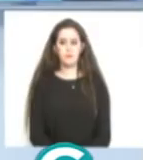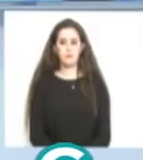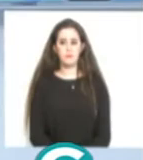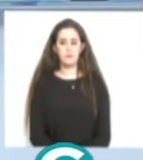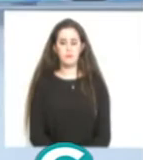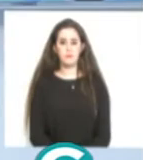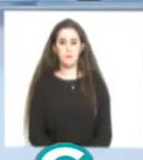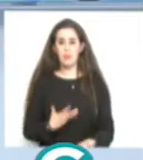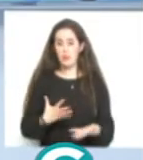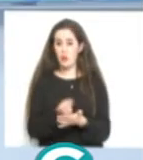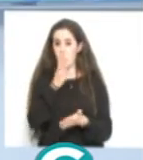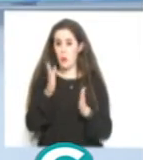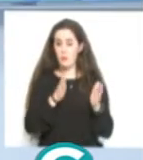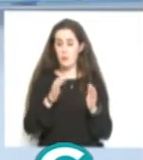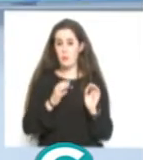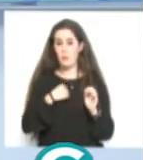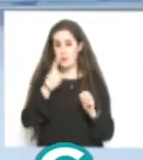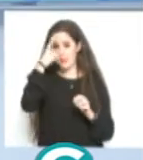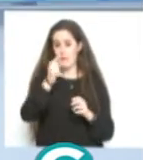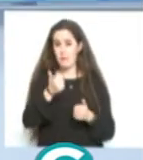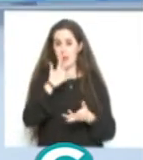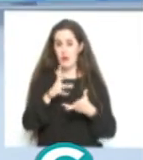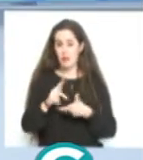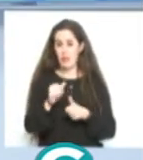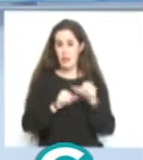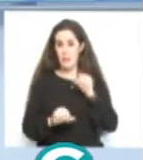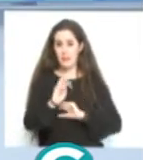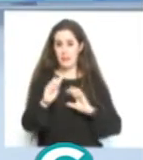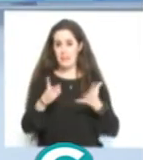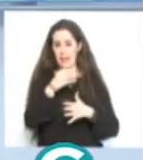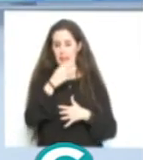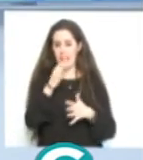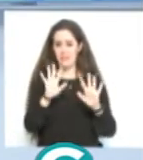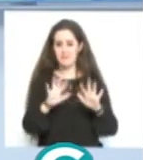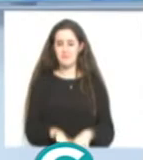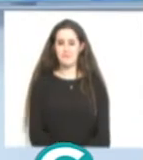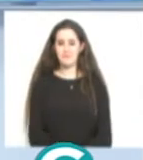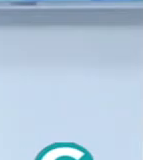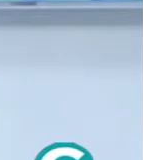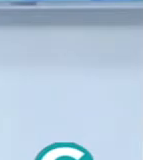Y esto es todo por el momento. Ya saben, más noticias a partir de las 7 de la tarde.